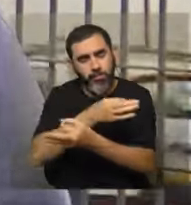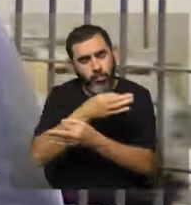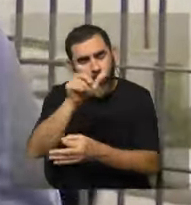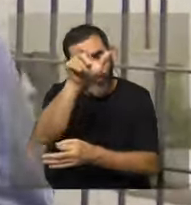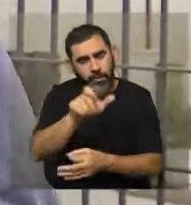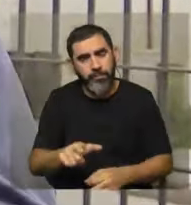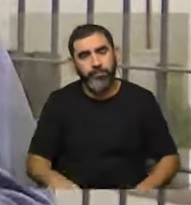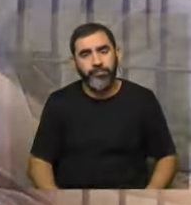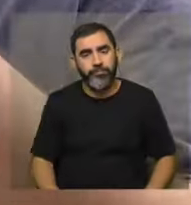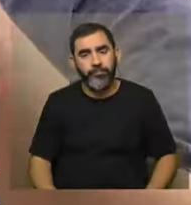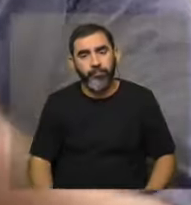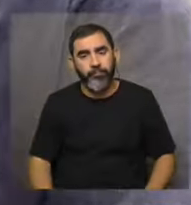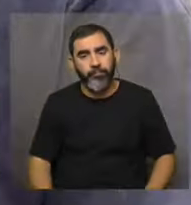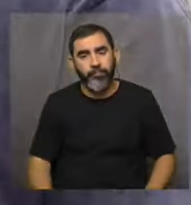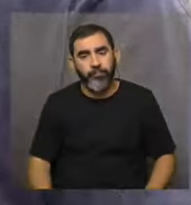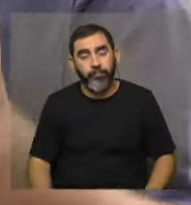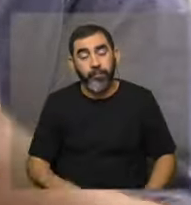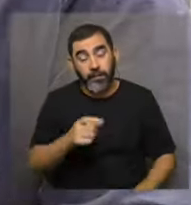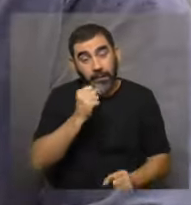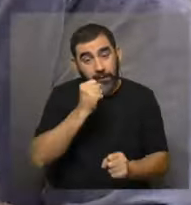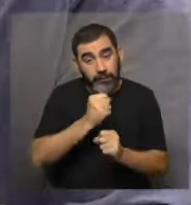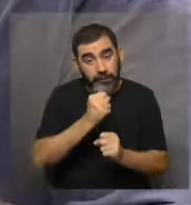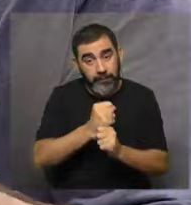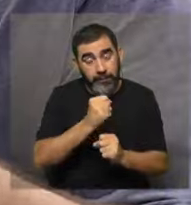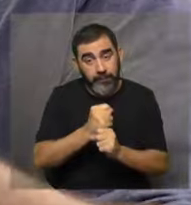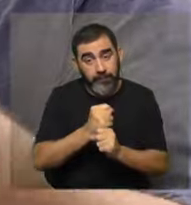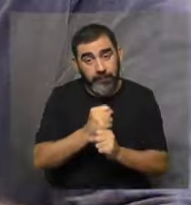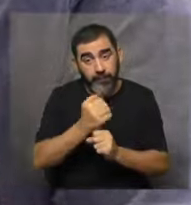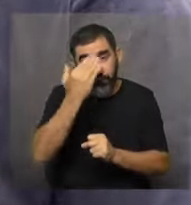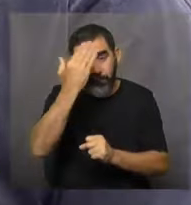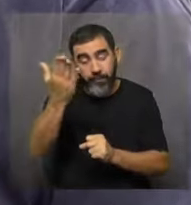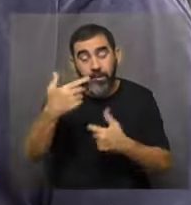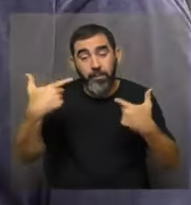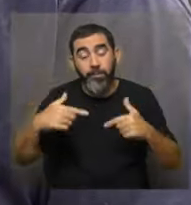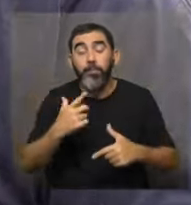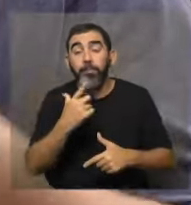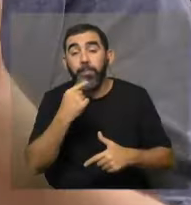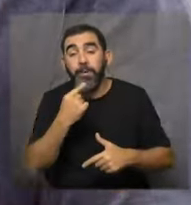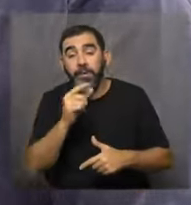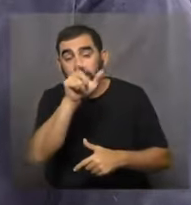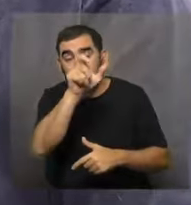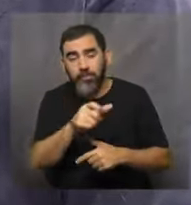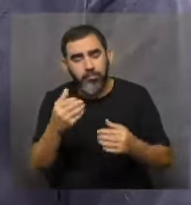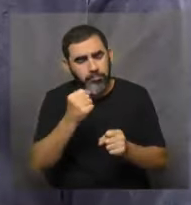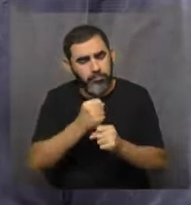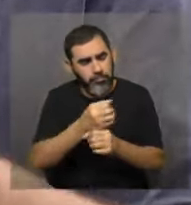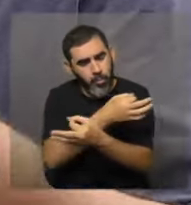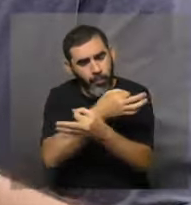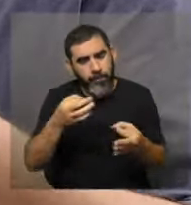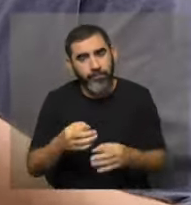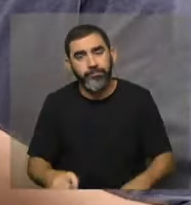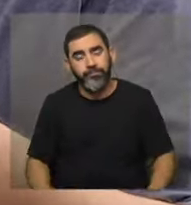con ella de ella cuando ella trabajó cuando estuvimos el frente amplio estuvo en el Ministerio del interior se trabajó muy bien con ella